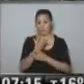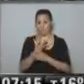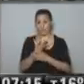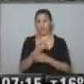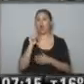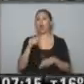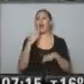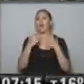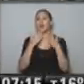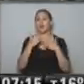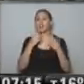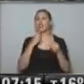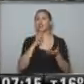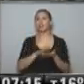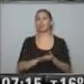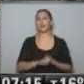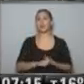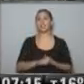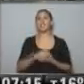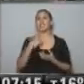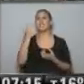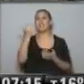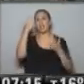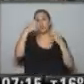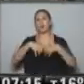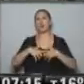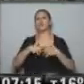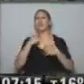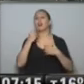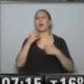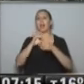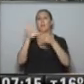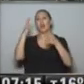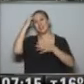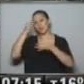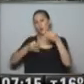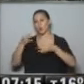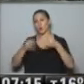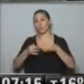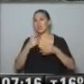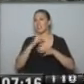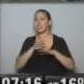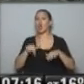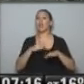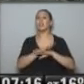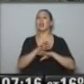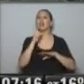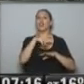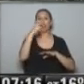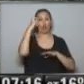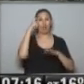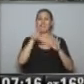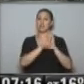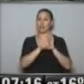Vamos a hablar ahora de los 6 proyectos para democratizar la justicia. 3 de ellos serán ingresados hoy al Congreso Nacional.